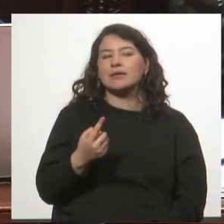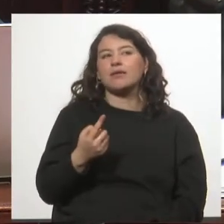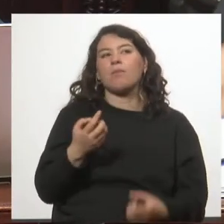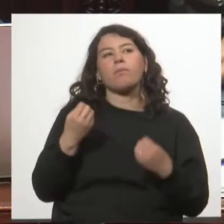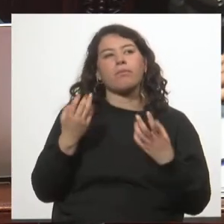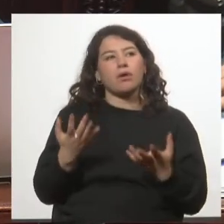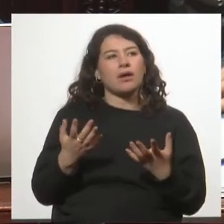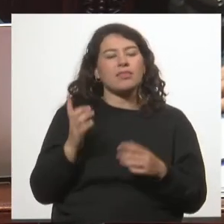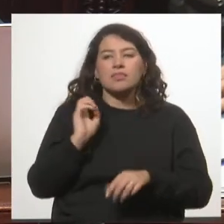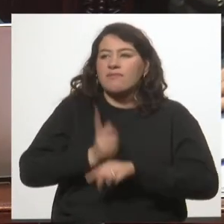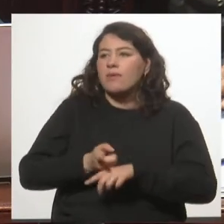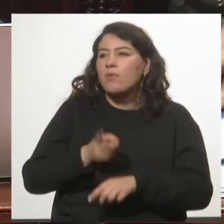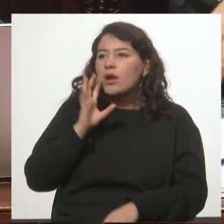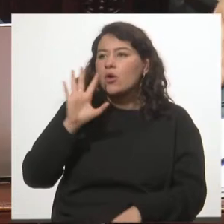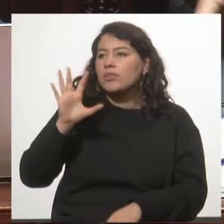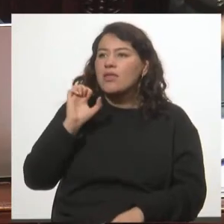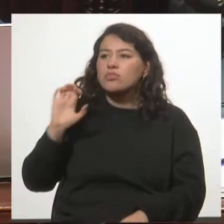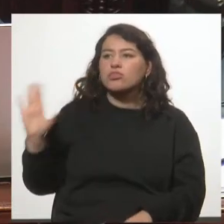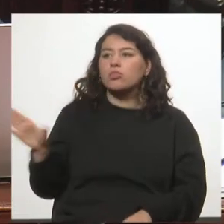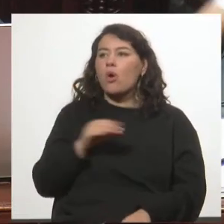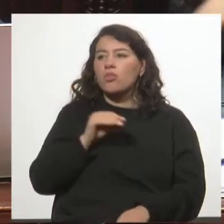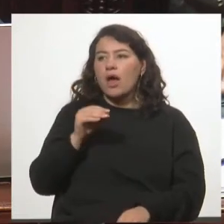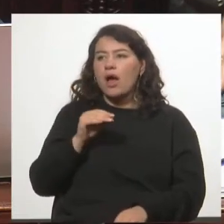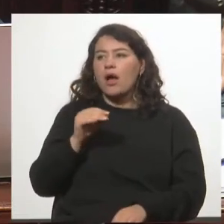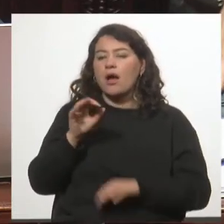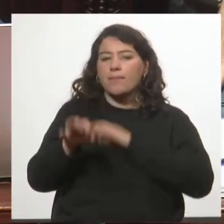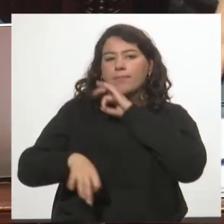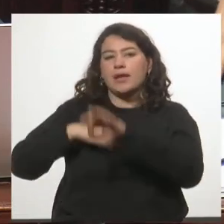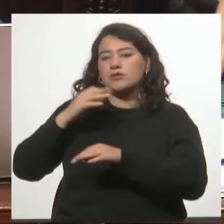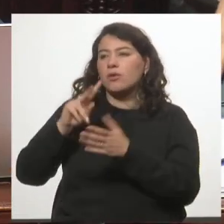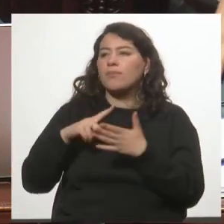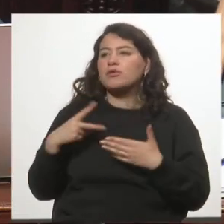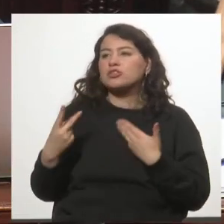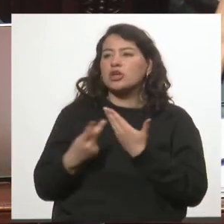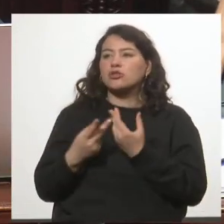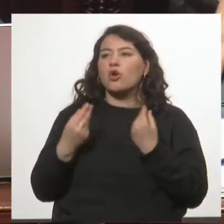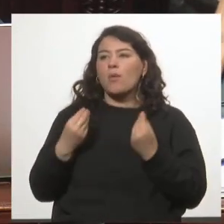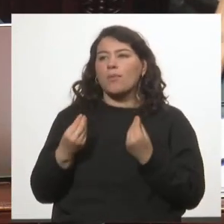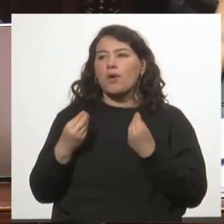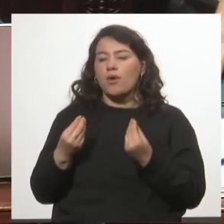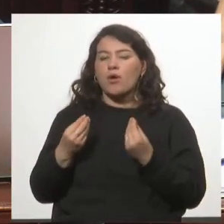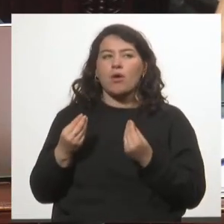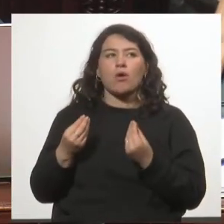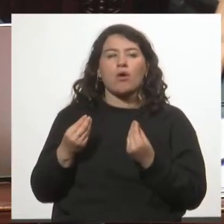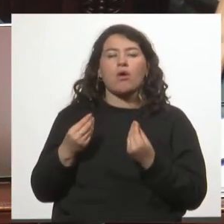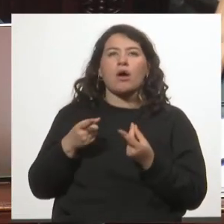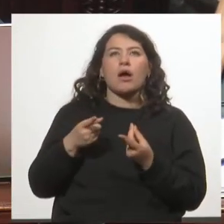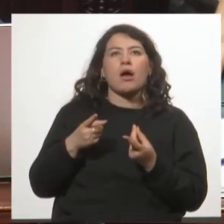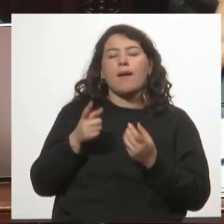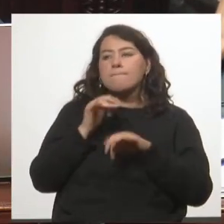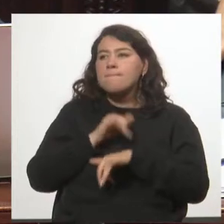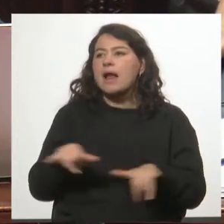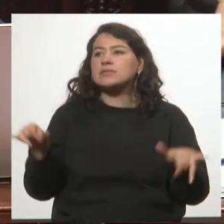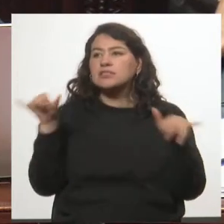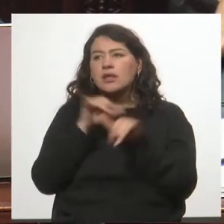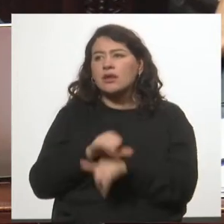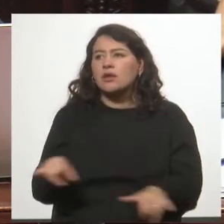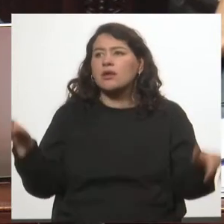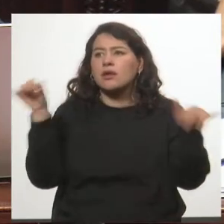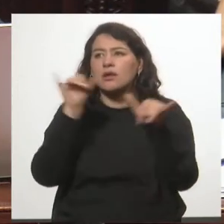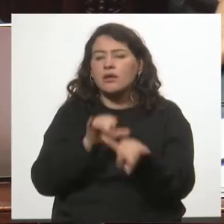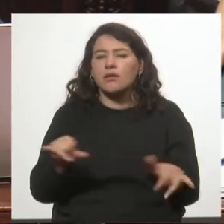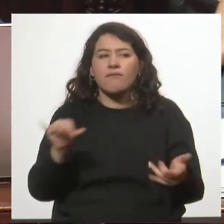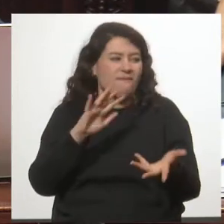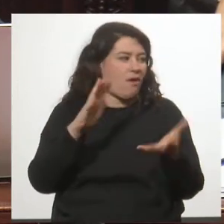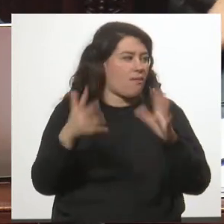debemos recordar que toda esta justificación de este proyecto se hacía como que era un instrumento de marketing un